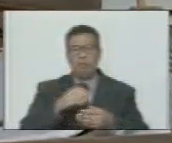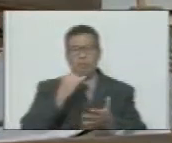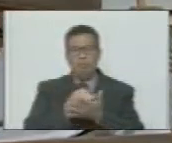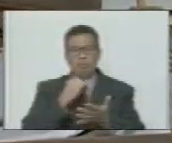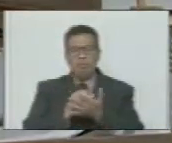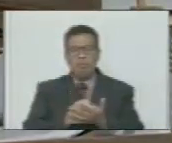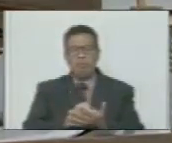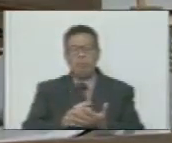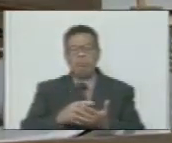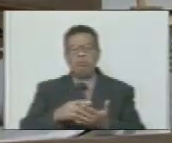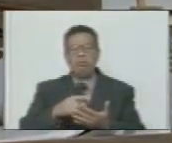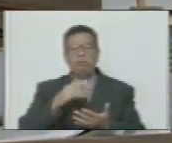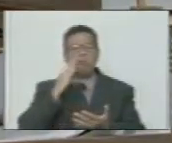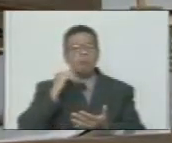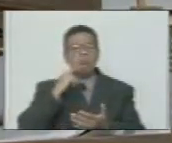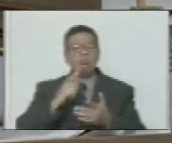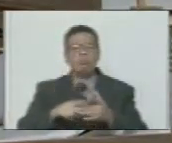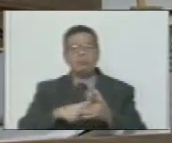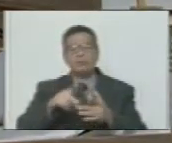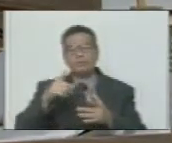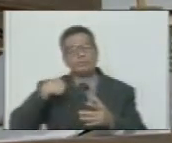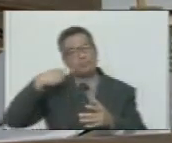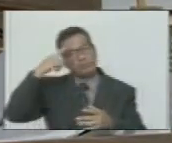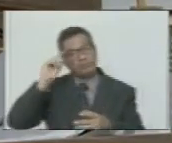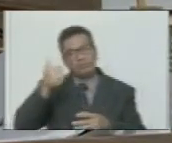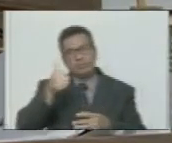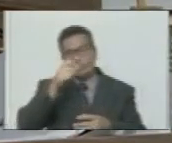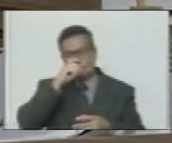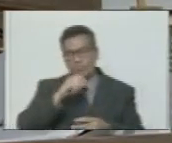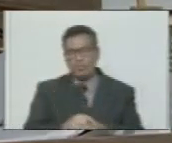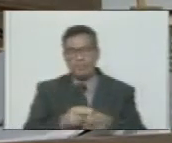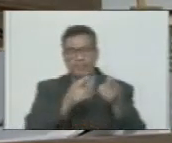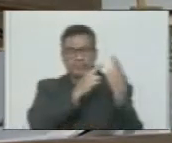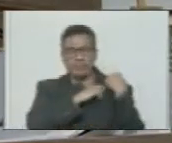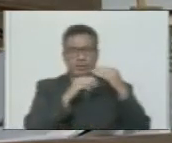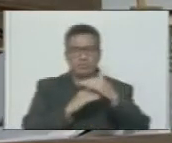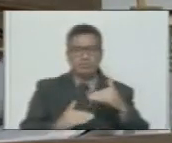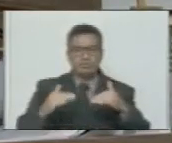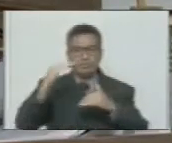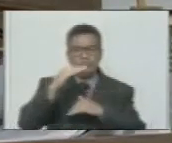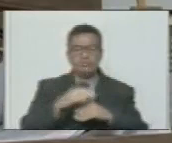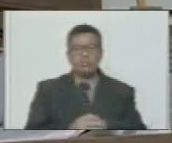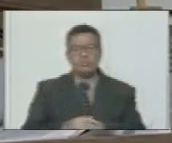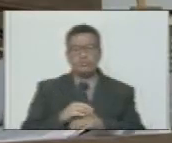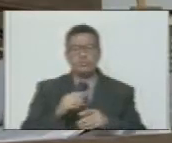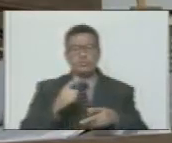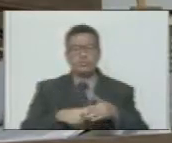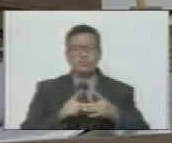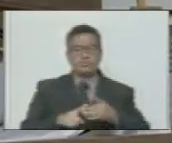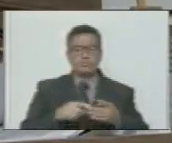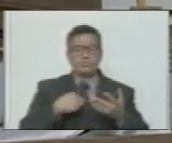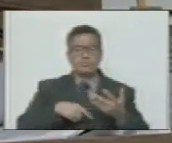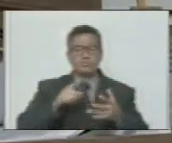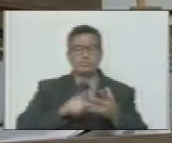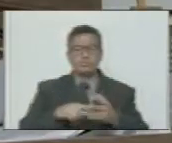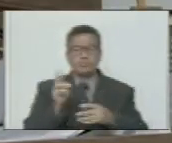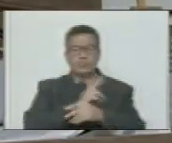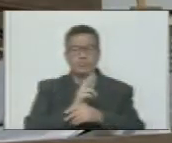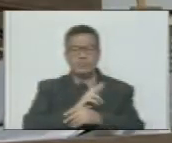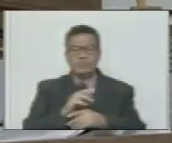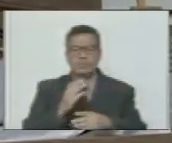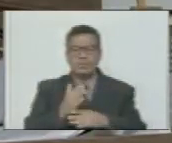y comprobada experiencia de por lo menos 10 años en cargos de alto nivel o en cargos de